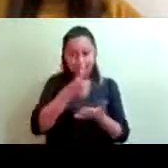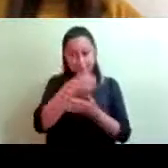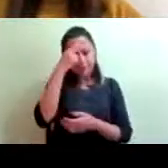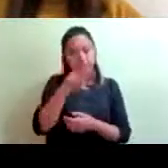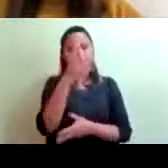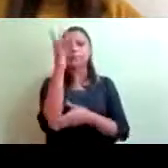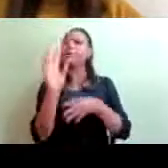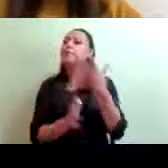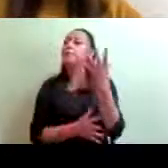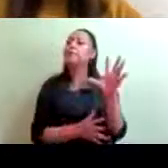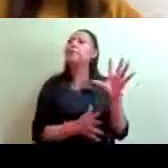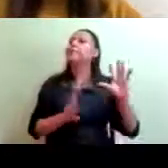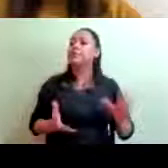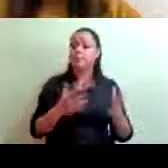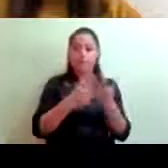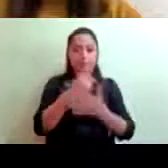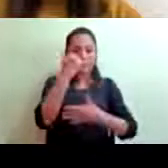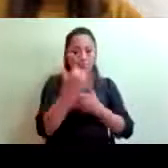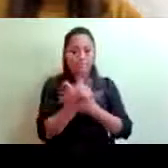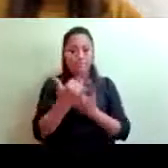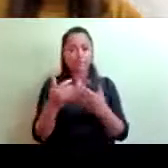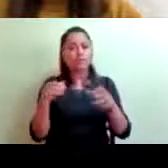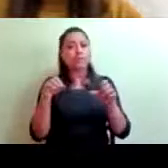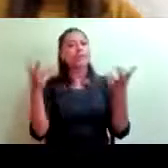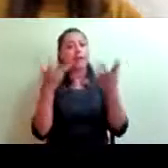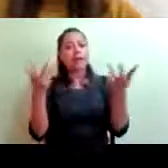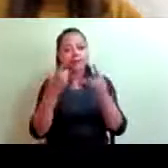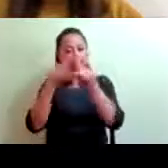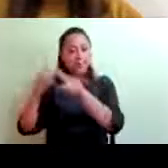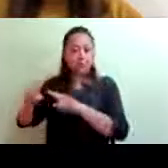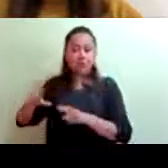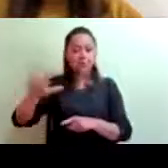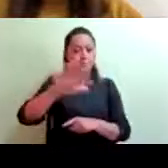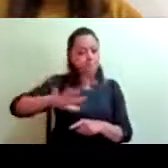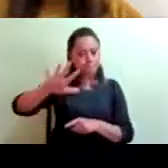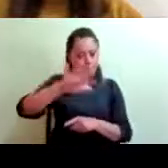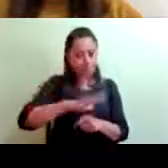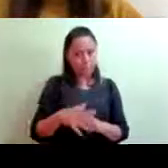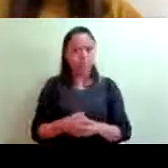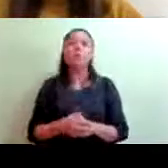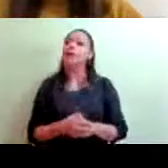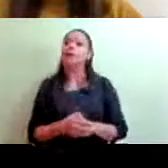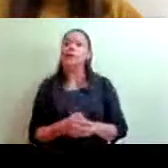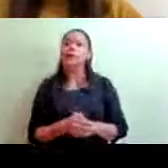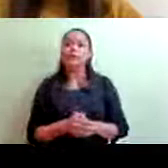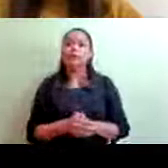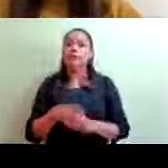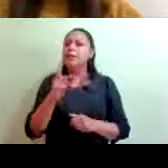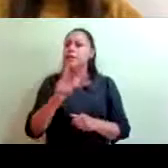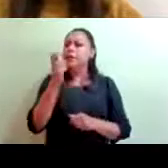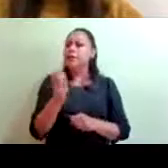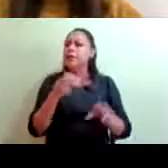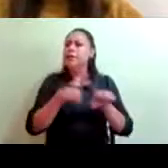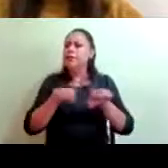bosques, los proyectos se generan en diversos sectores, hay proyectos que se generan en diversos sectores, pero estos persiguen